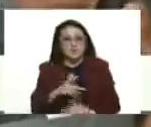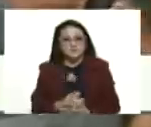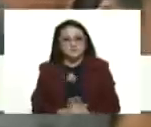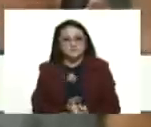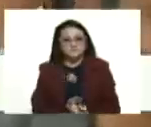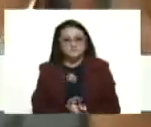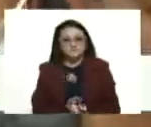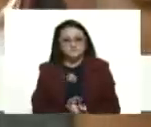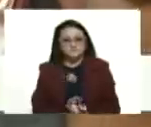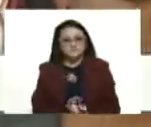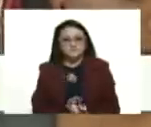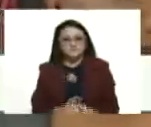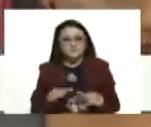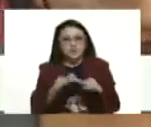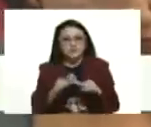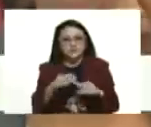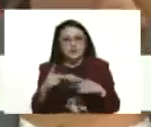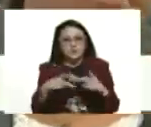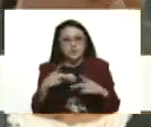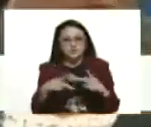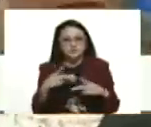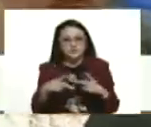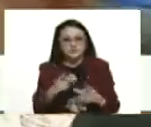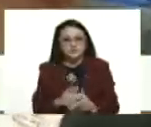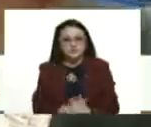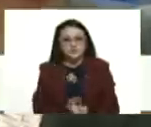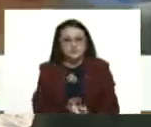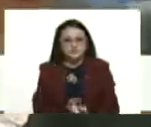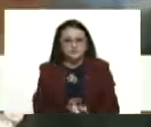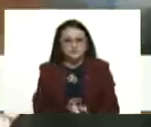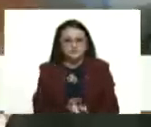se continuó con ese proceso de descabezar